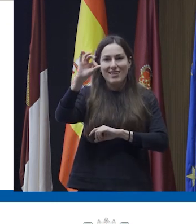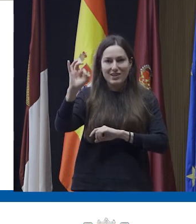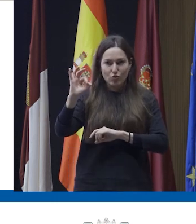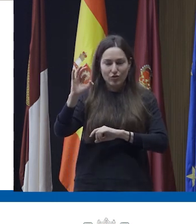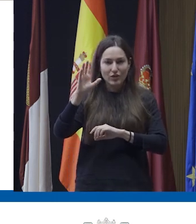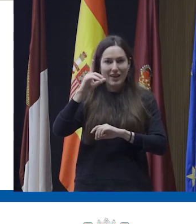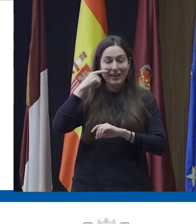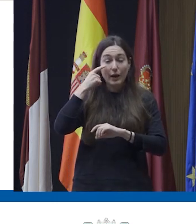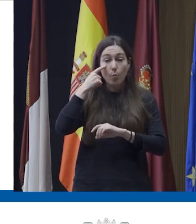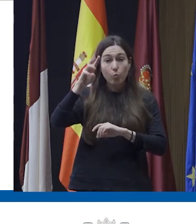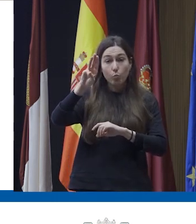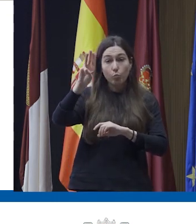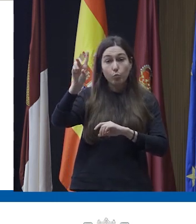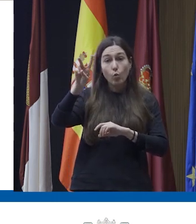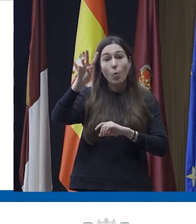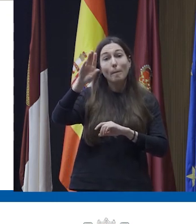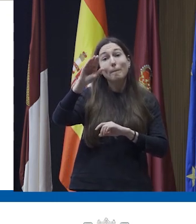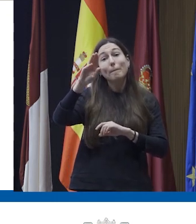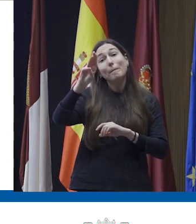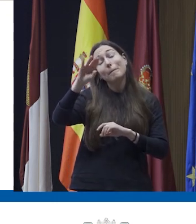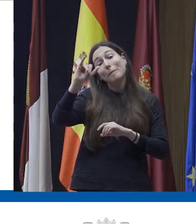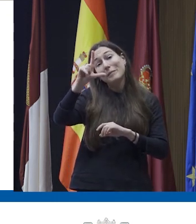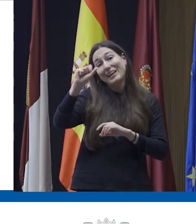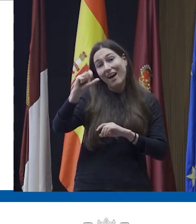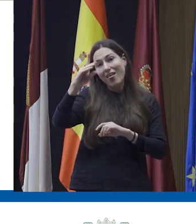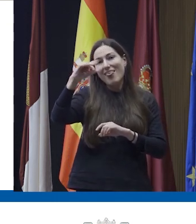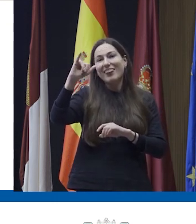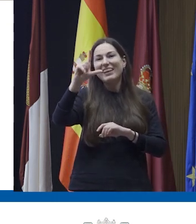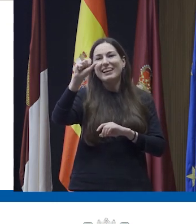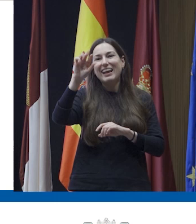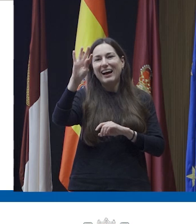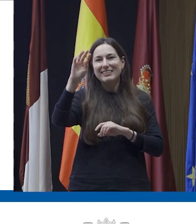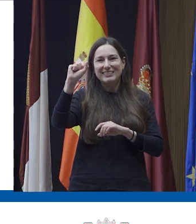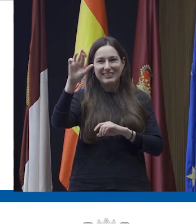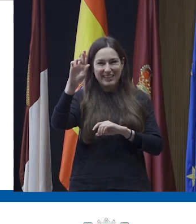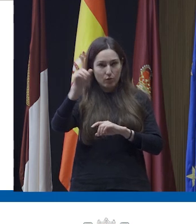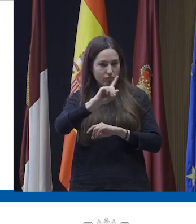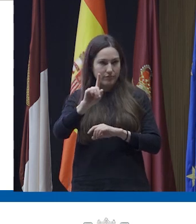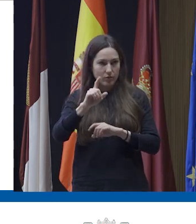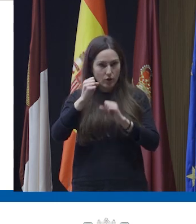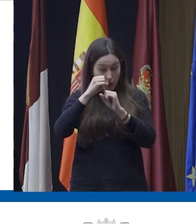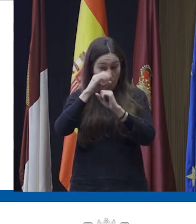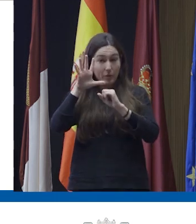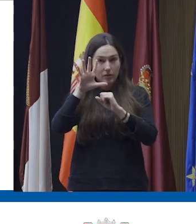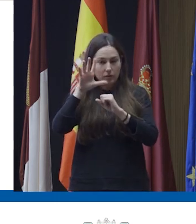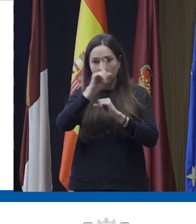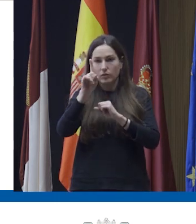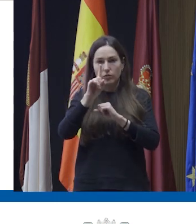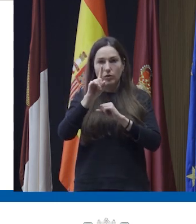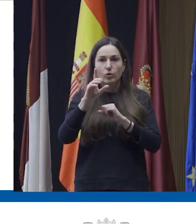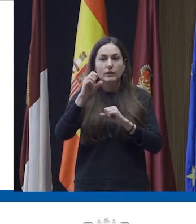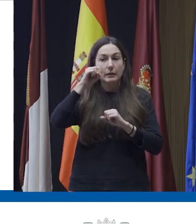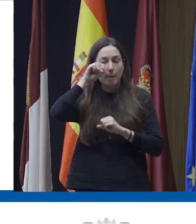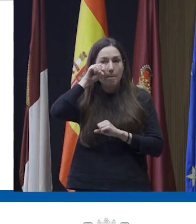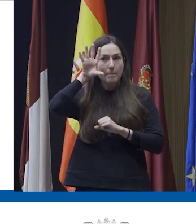nosotros necesitamos acceder detrás del iris, donde está el cristalino, para realizar la cirugía. Si tenemos una mala